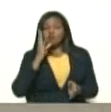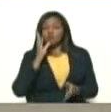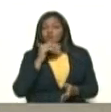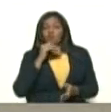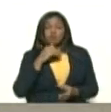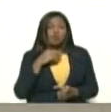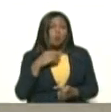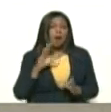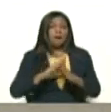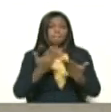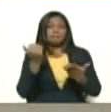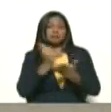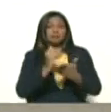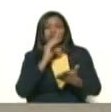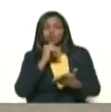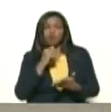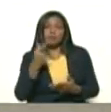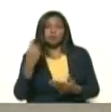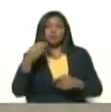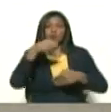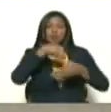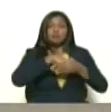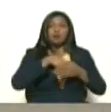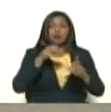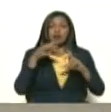pero tienen su carnet de la patria guardado.